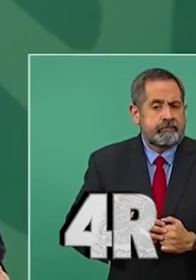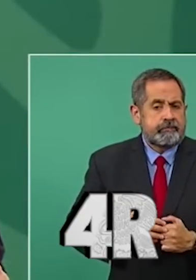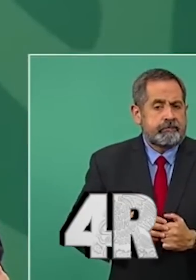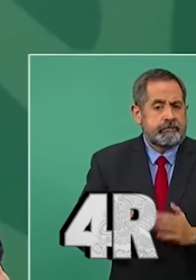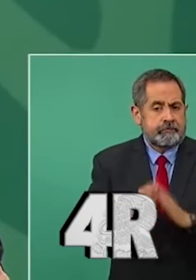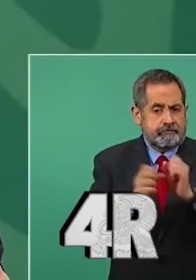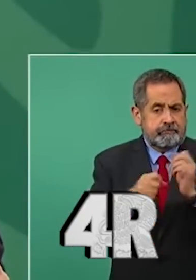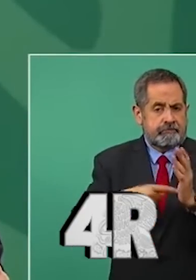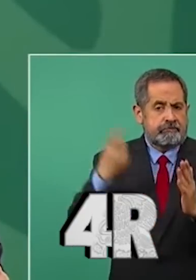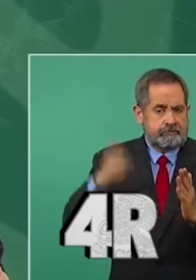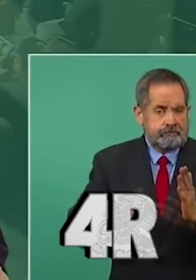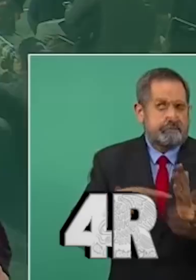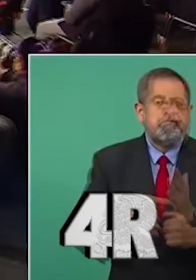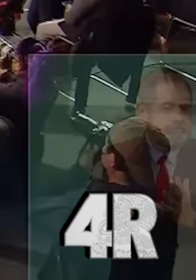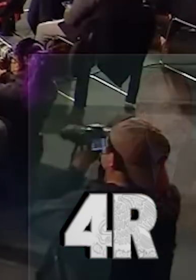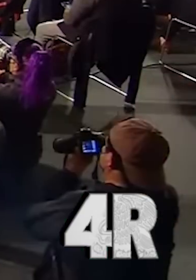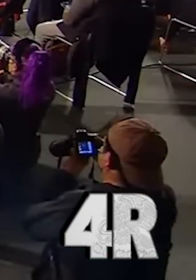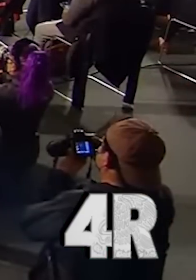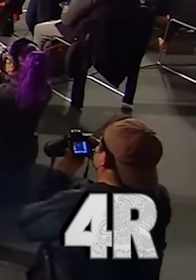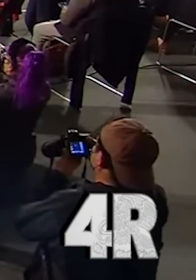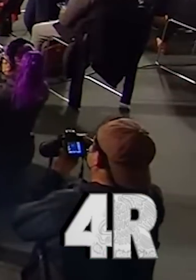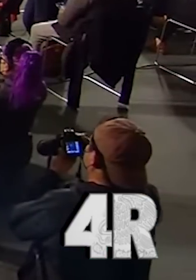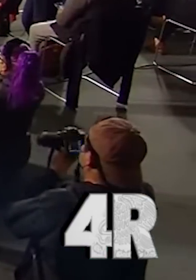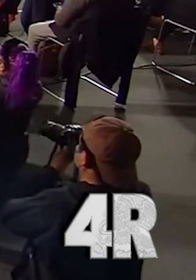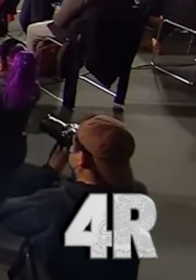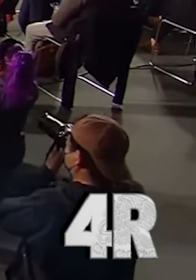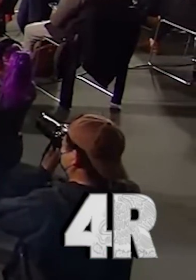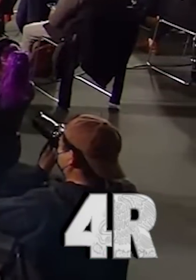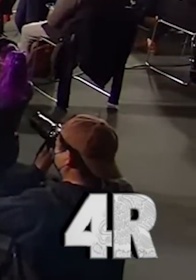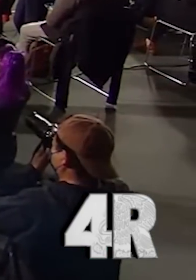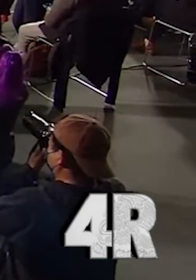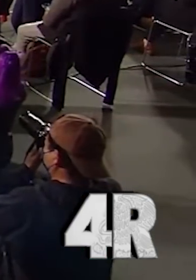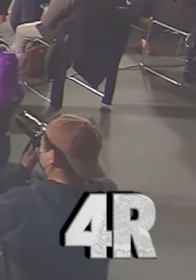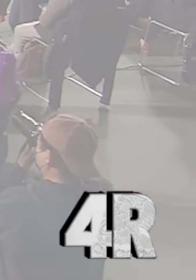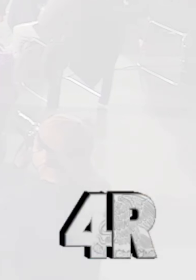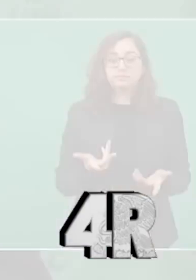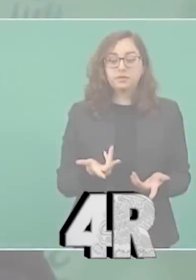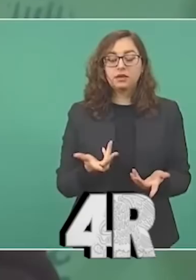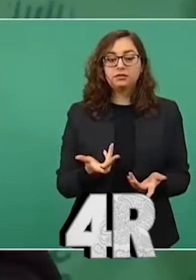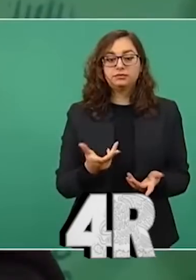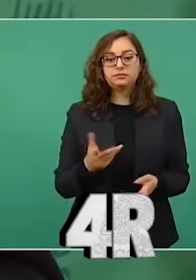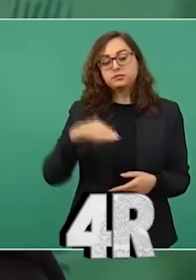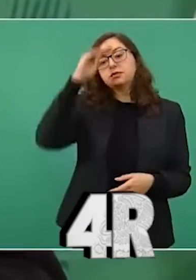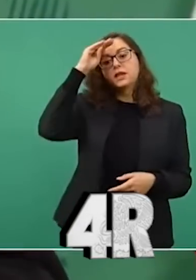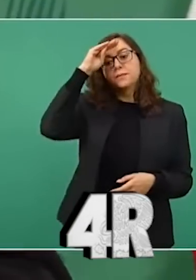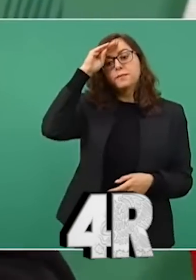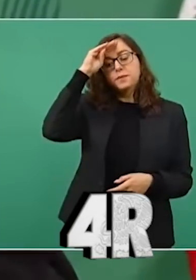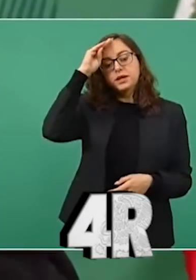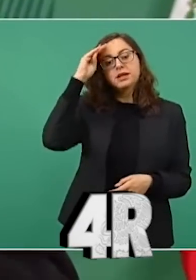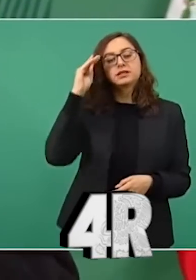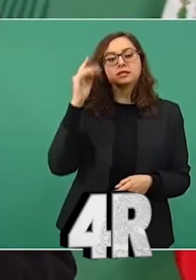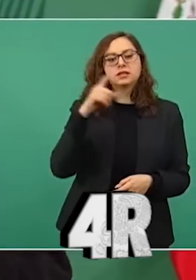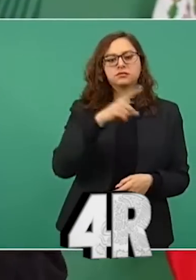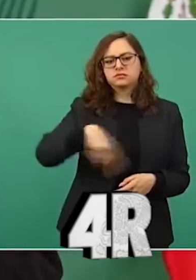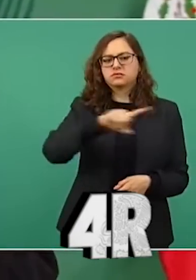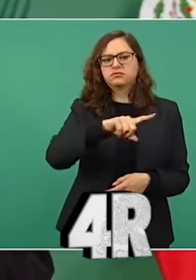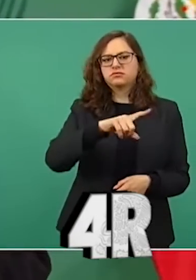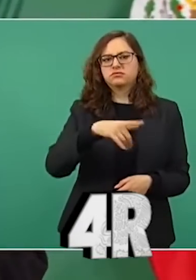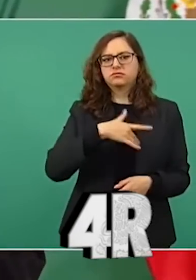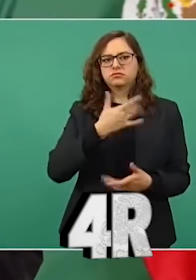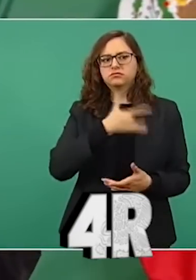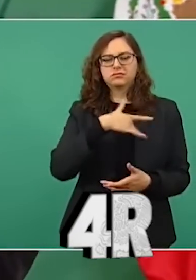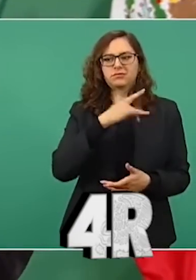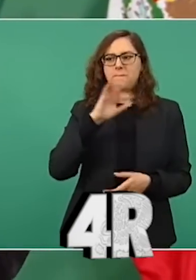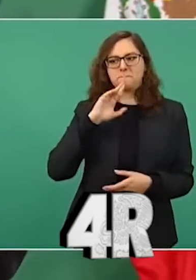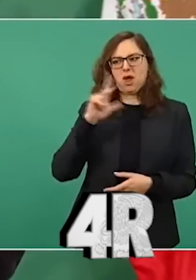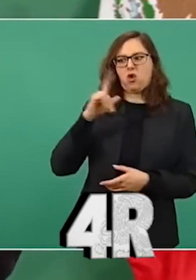constitucional. Entonces es muy buena noticia. Y pues sí, ciudadanos, así como dice el presidente Andrés